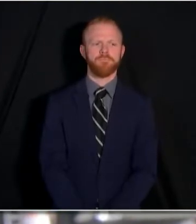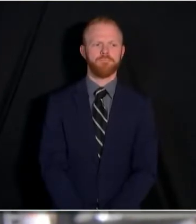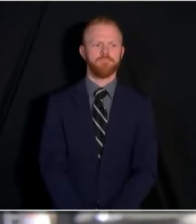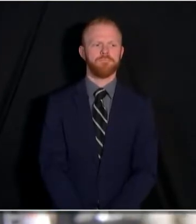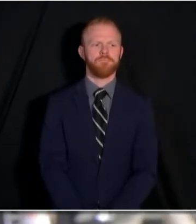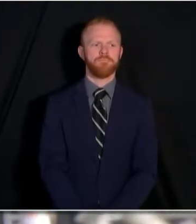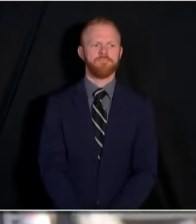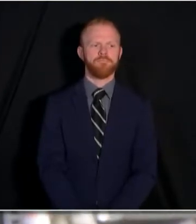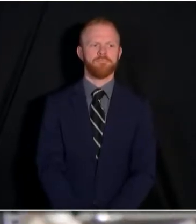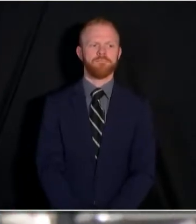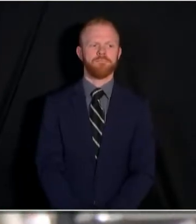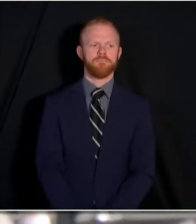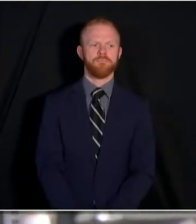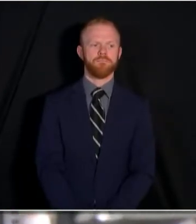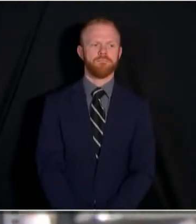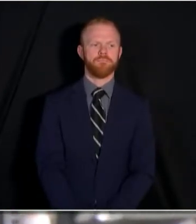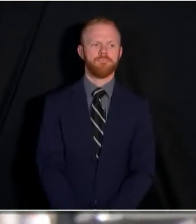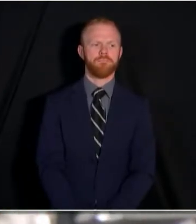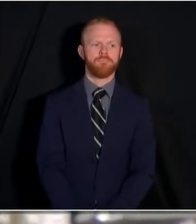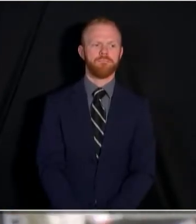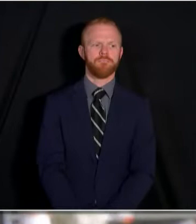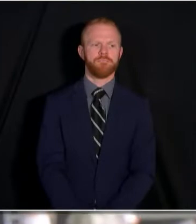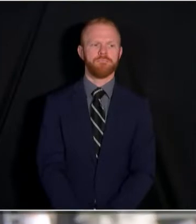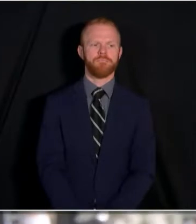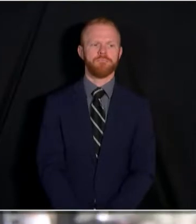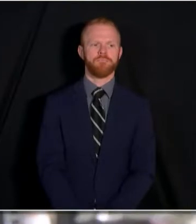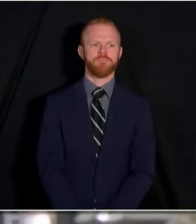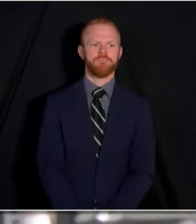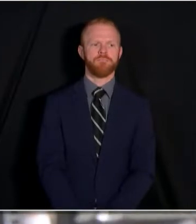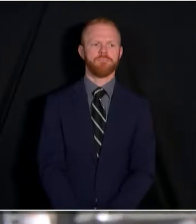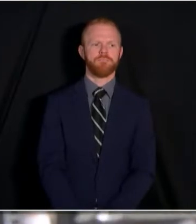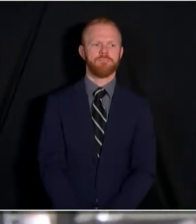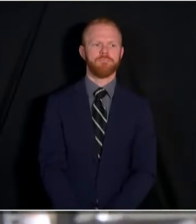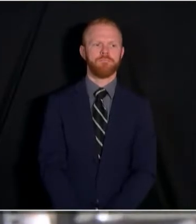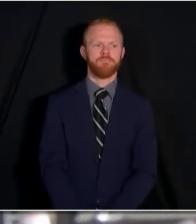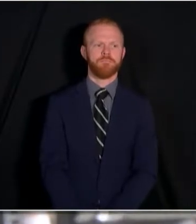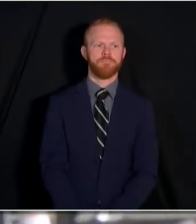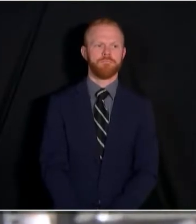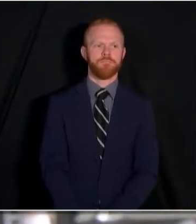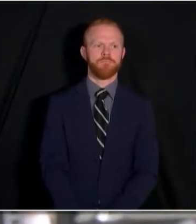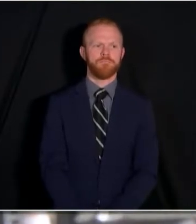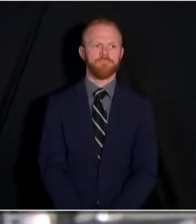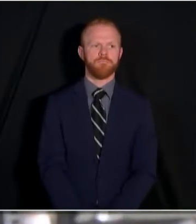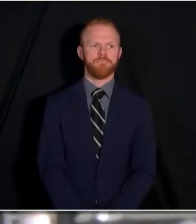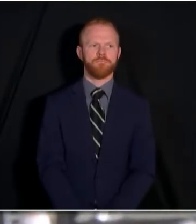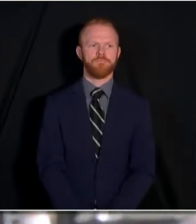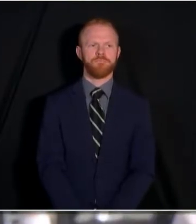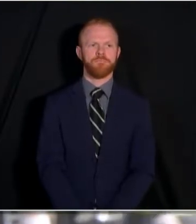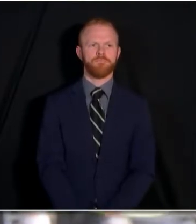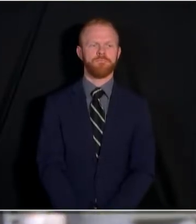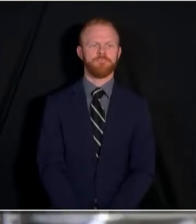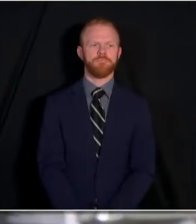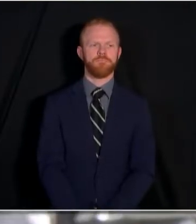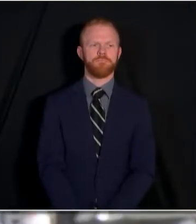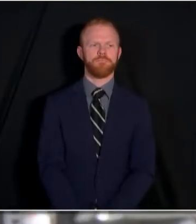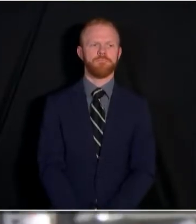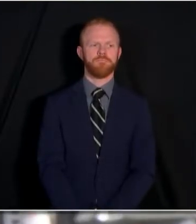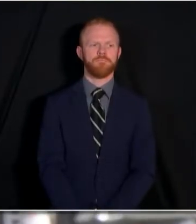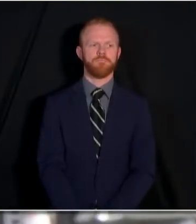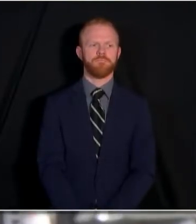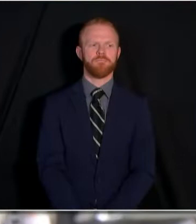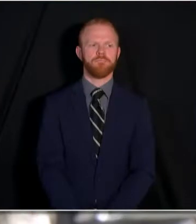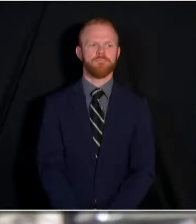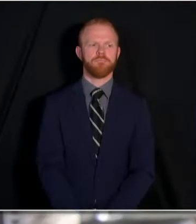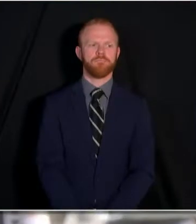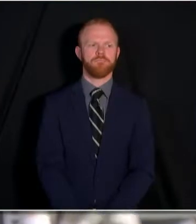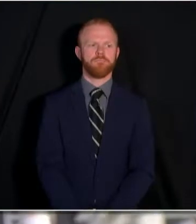tantas personas que viven en el Distrito 51, han sido afectadas por este virus. Mi familia y yo somos